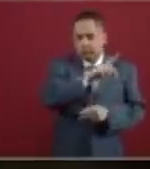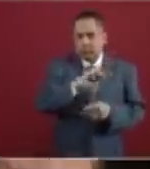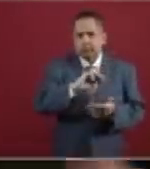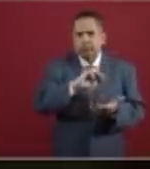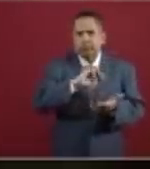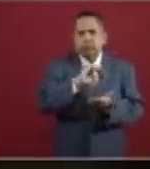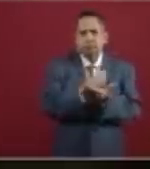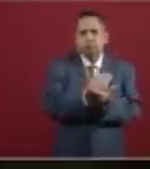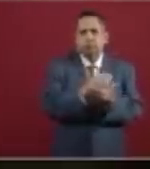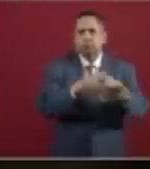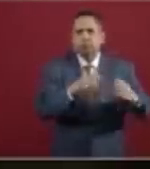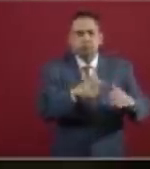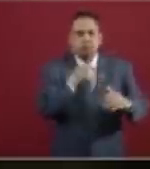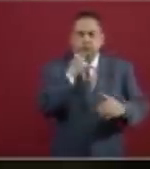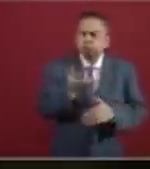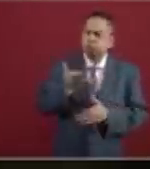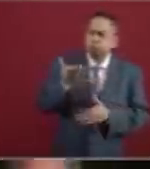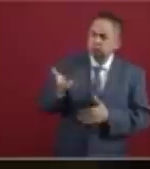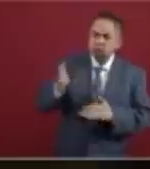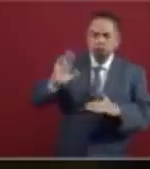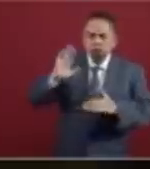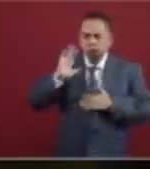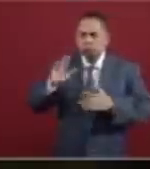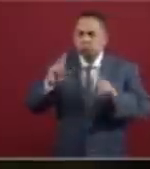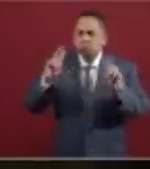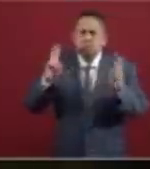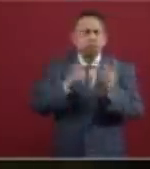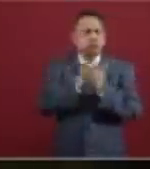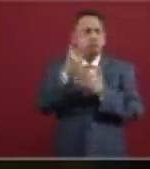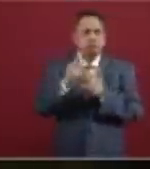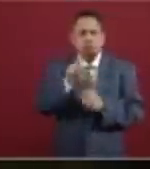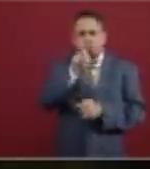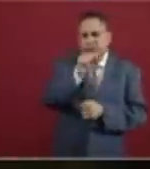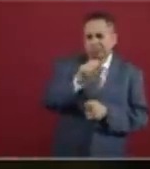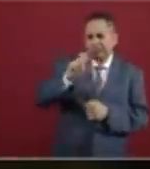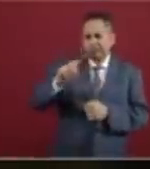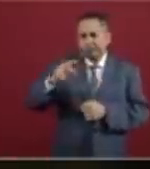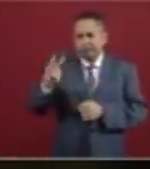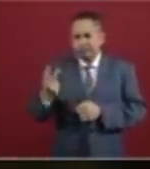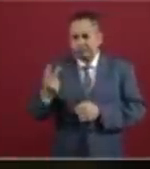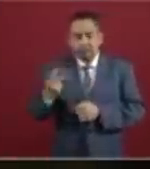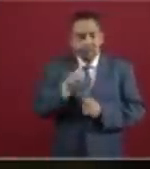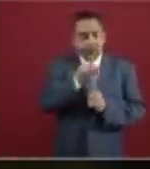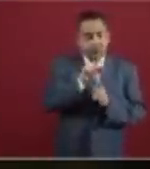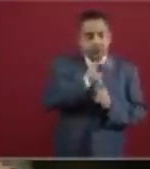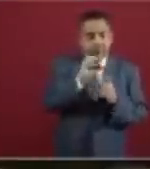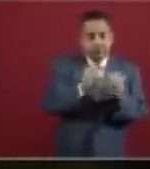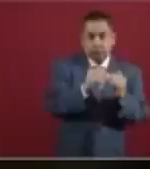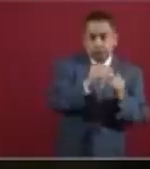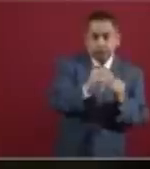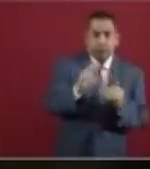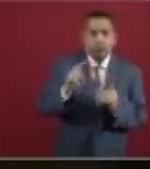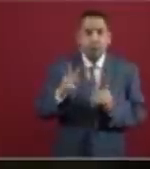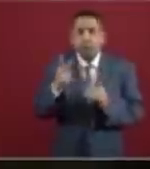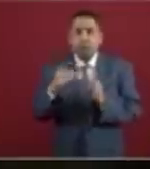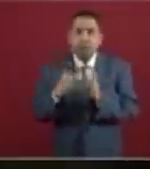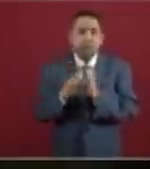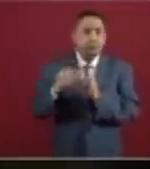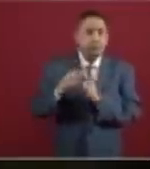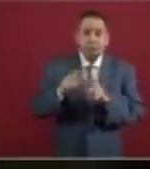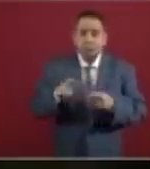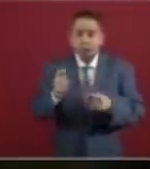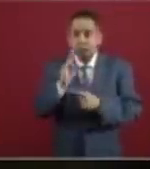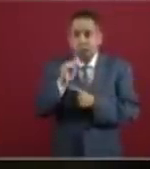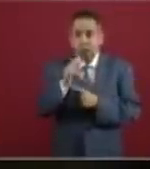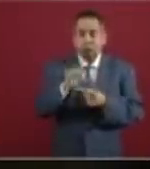les prometió a los trabajadores su proyecto 2032, que es 20% de aumento y un bono de $32,000,